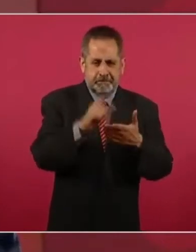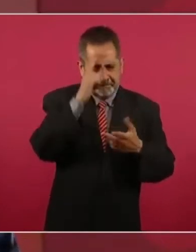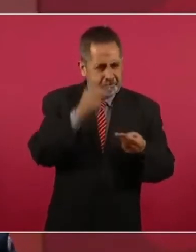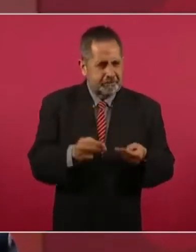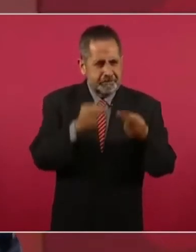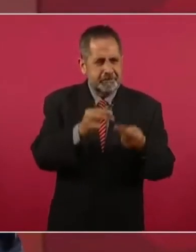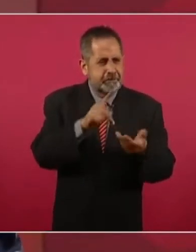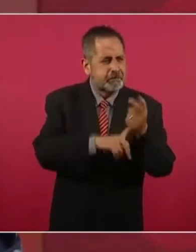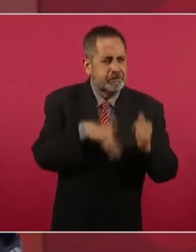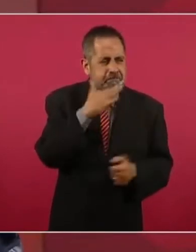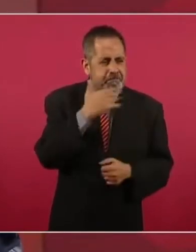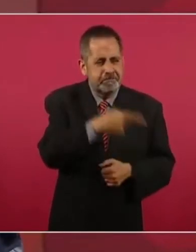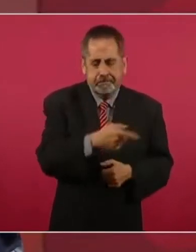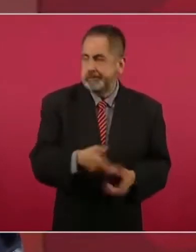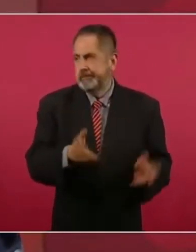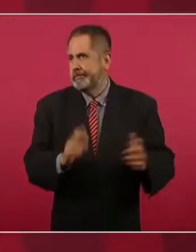negocios sucios